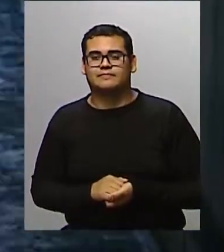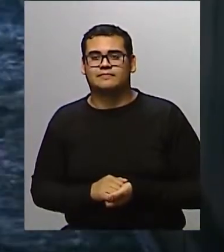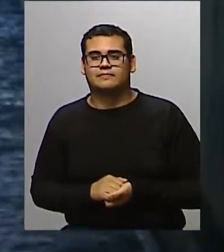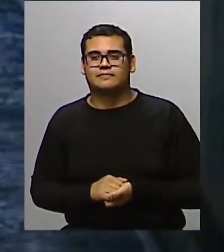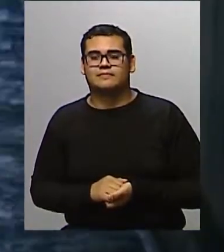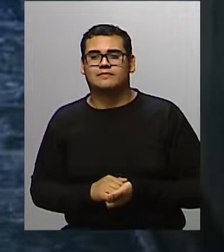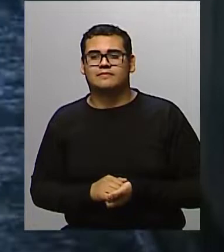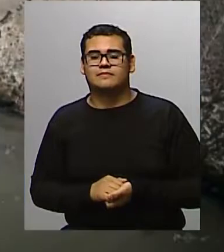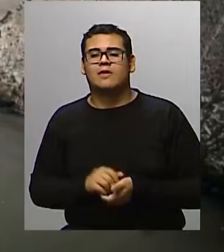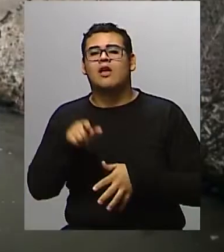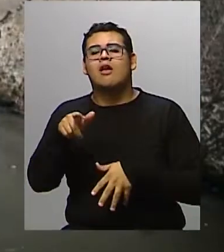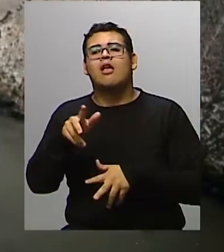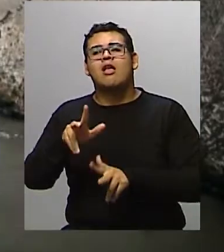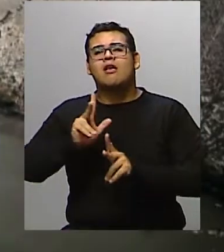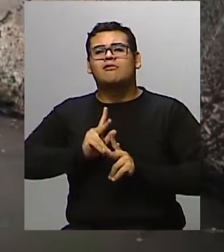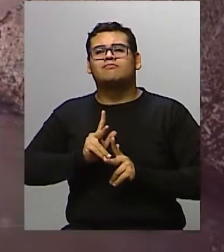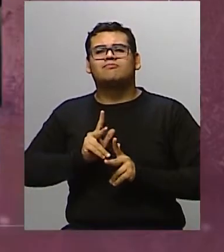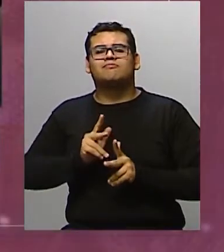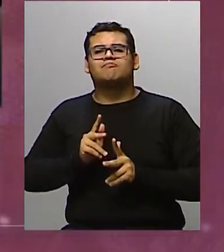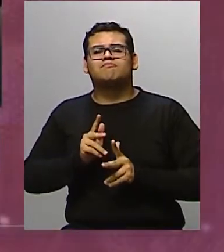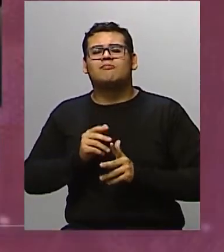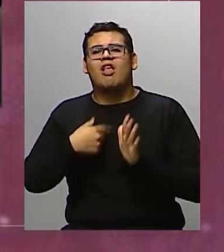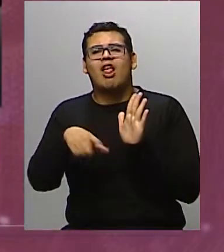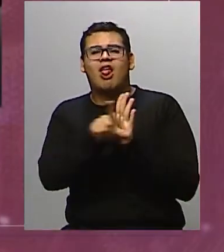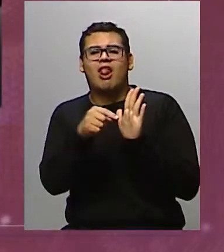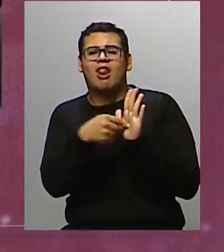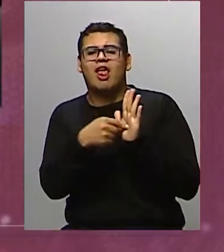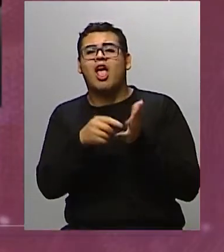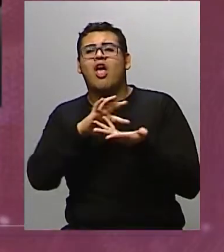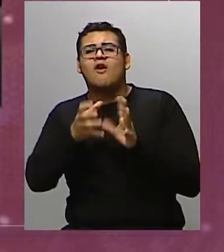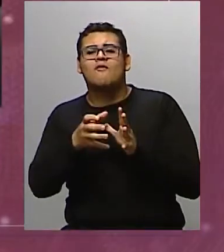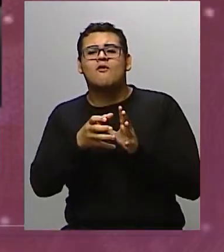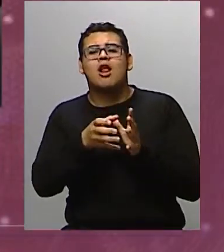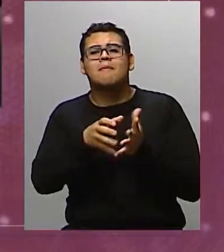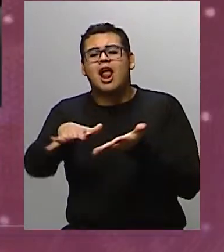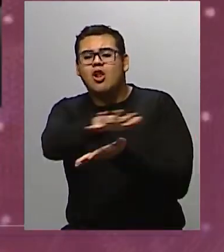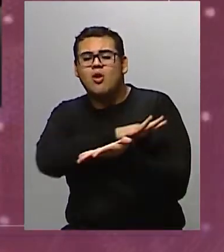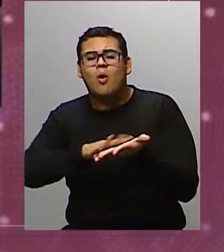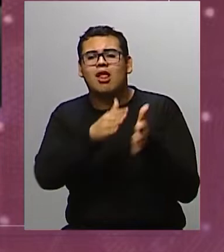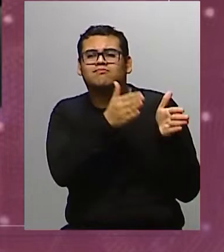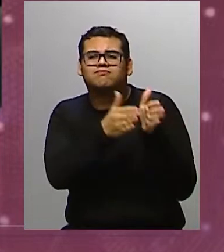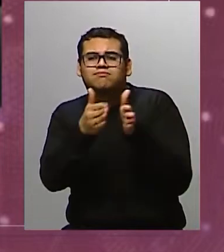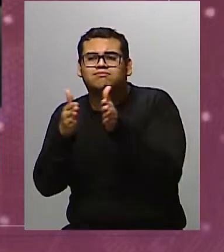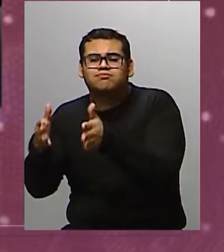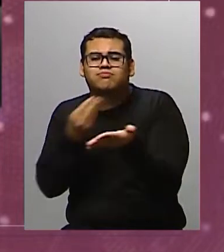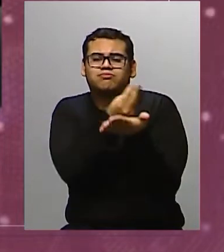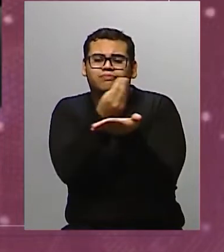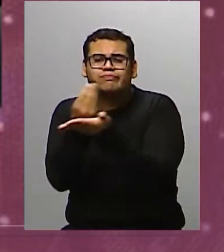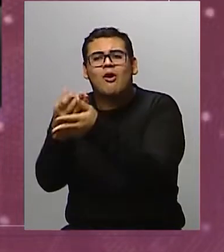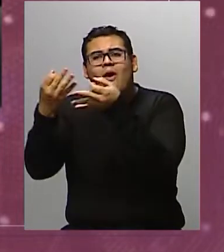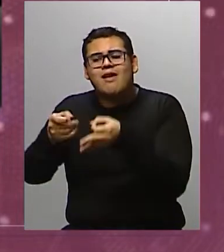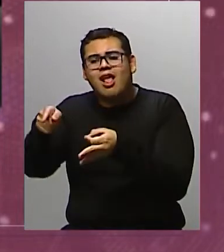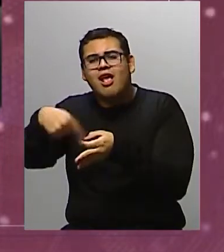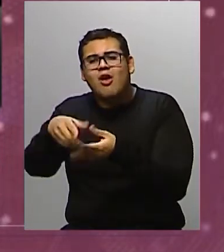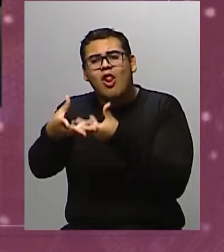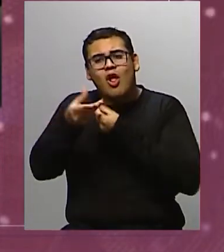y con esto que nos estás diciendo, ¿se podría decir que una ley de ordenamiento territorial como tiene la provincia de Mendoza ayuda o contribuye a preservar esos